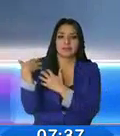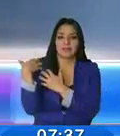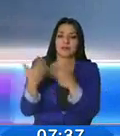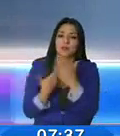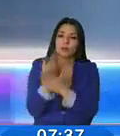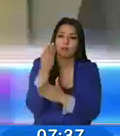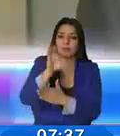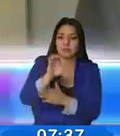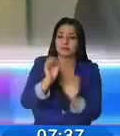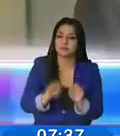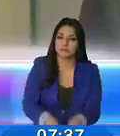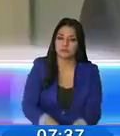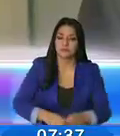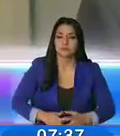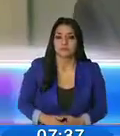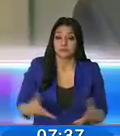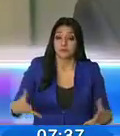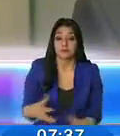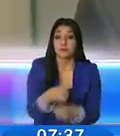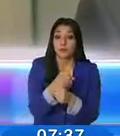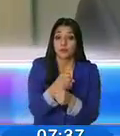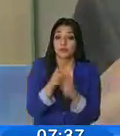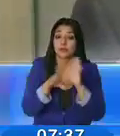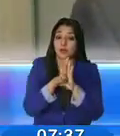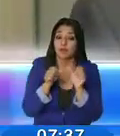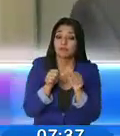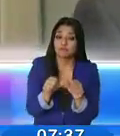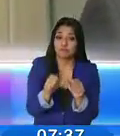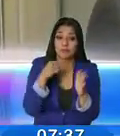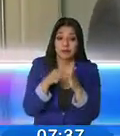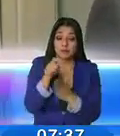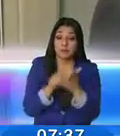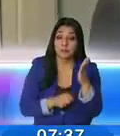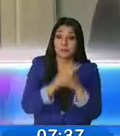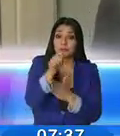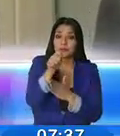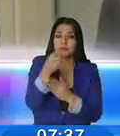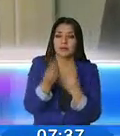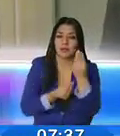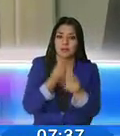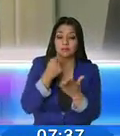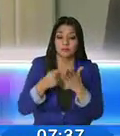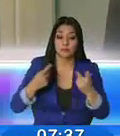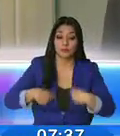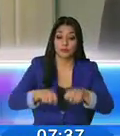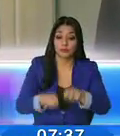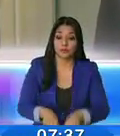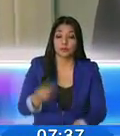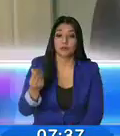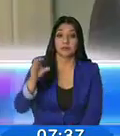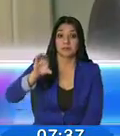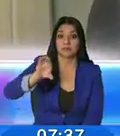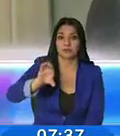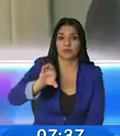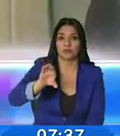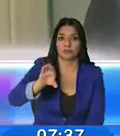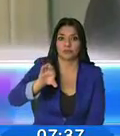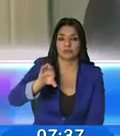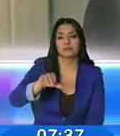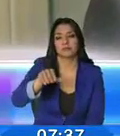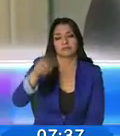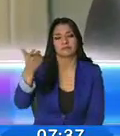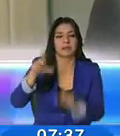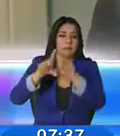nuevas inversiones. Implicará en el evento de ser aprobado el hecho de que cuando se firme un contrato de inversión con un inversionista